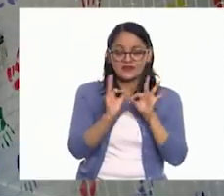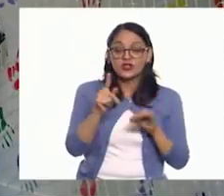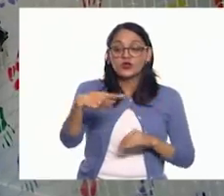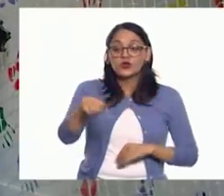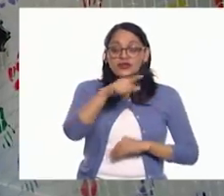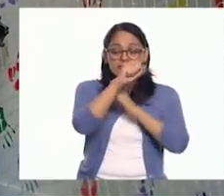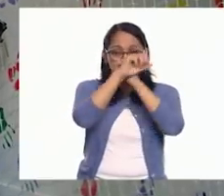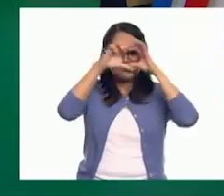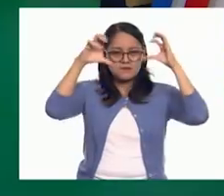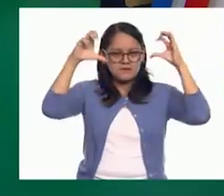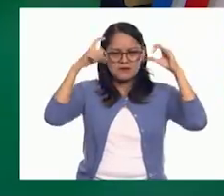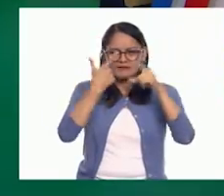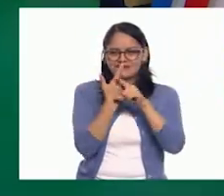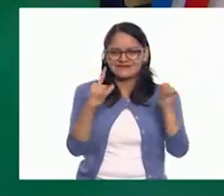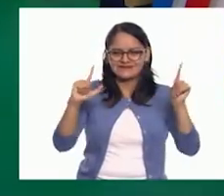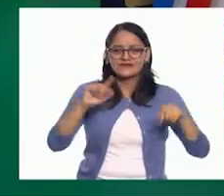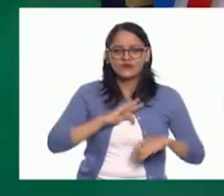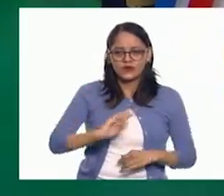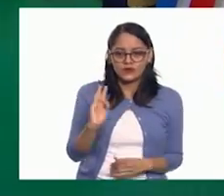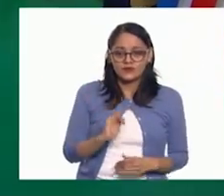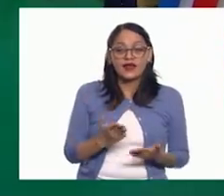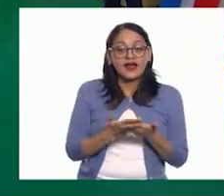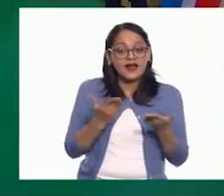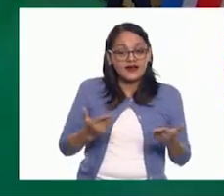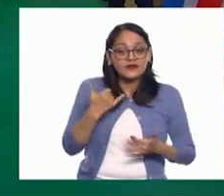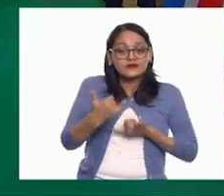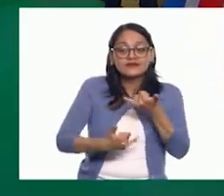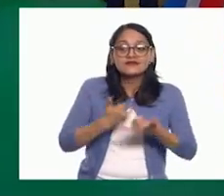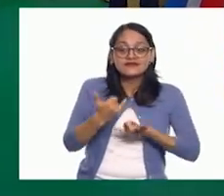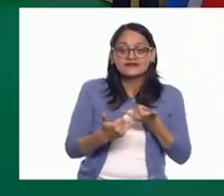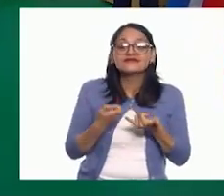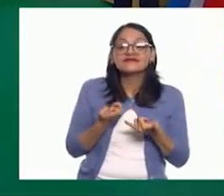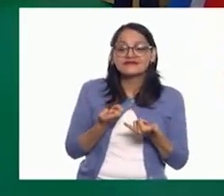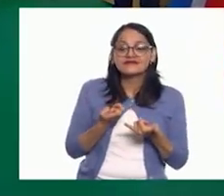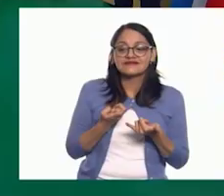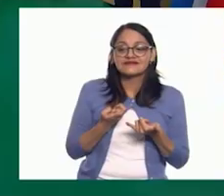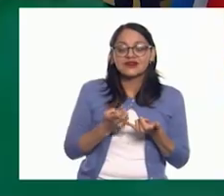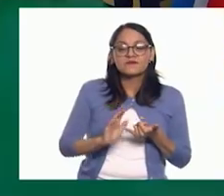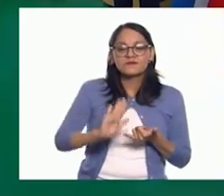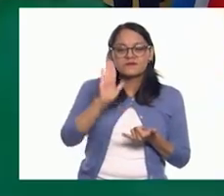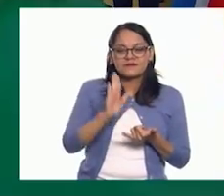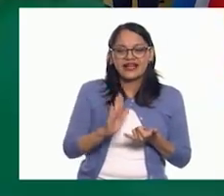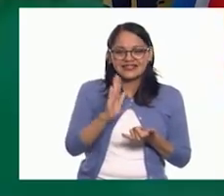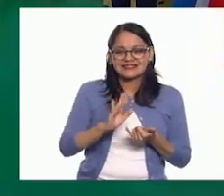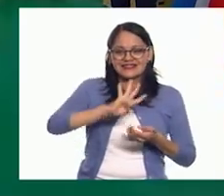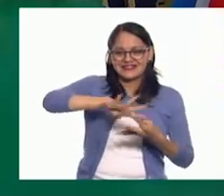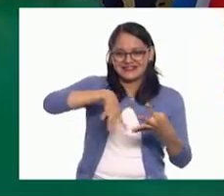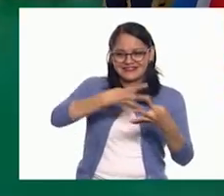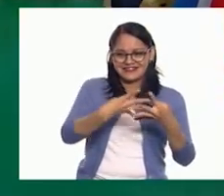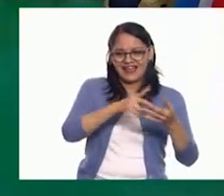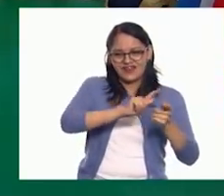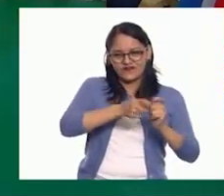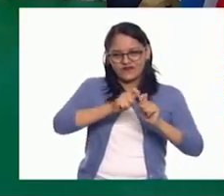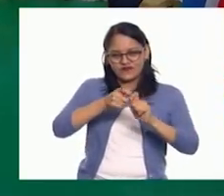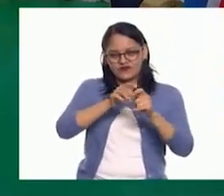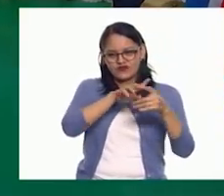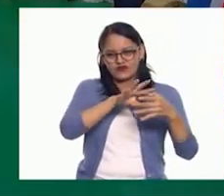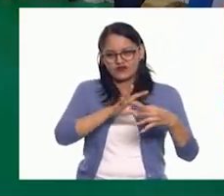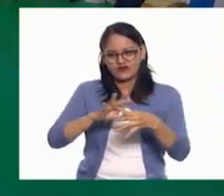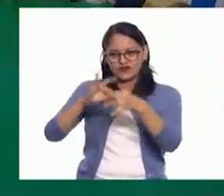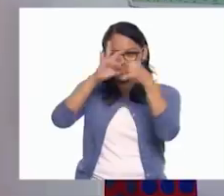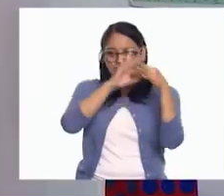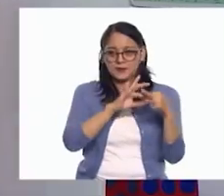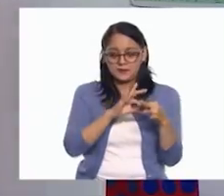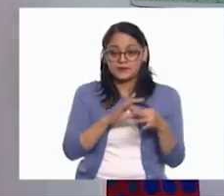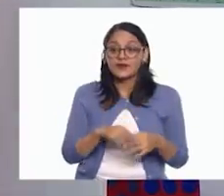imaginarse todo lo que ustedes quieran y hacer de estos juegos como una atarraya. Muy bien, pues está más que